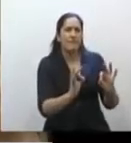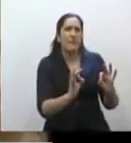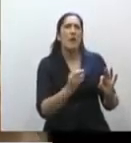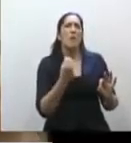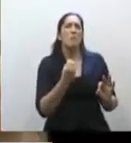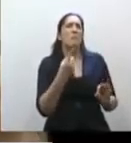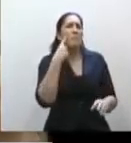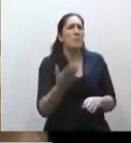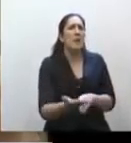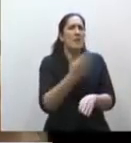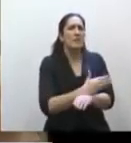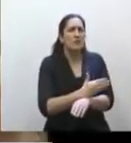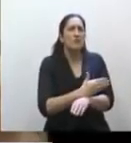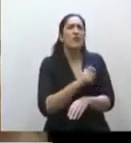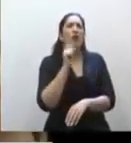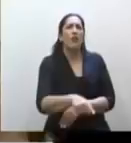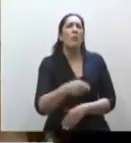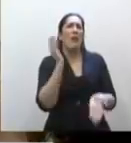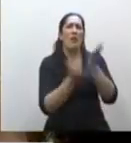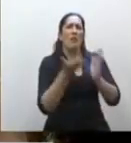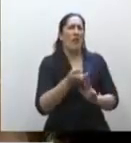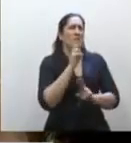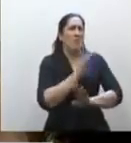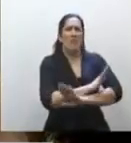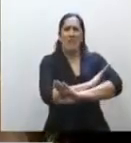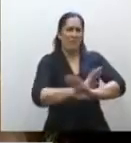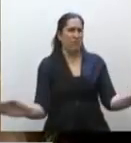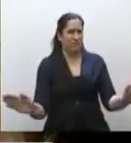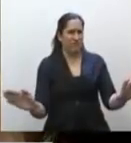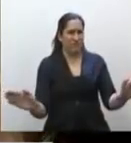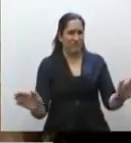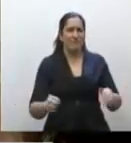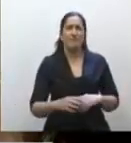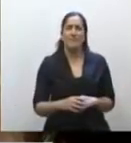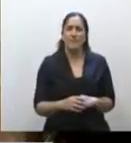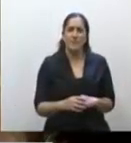para la prevención, sanción y erradicación de la violencia contra la mujer.